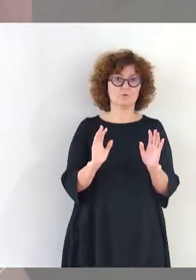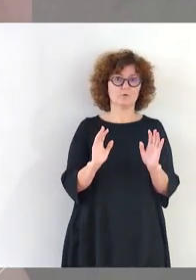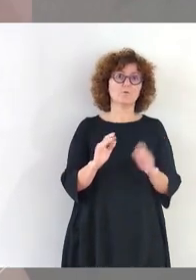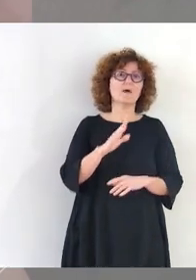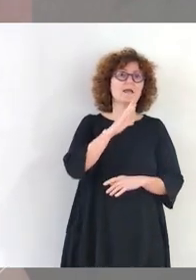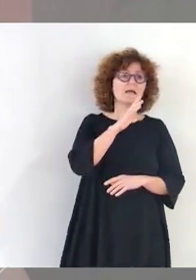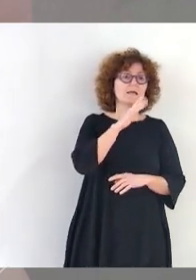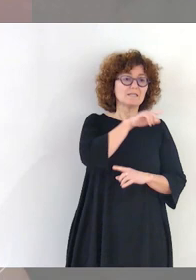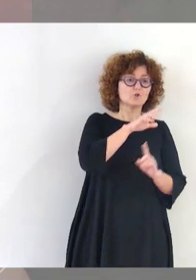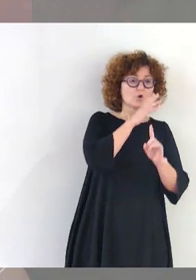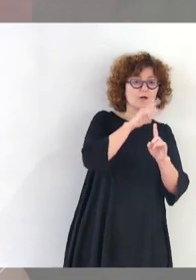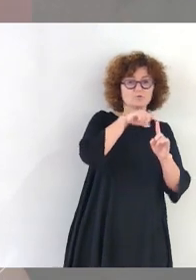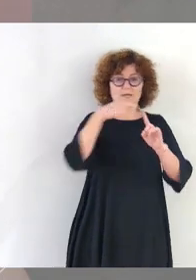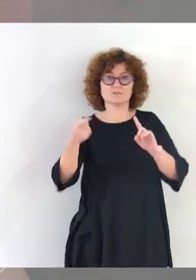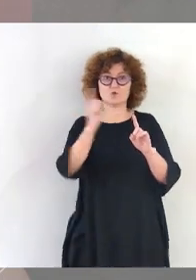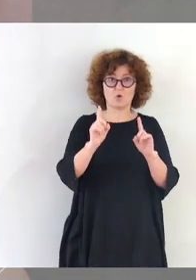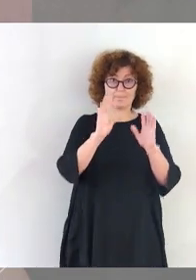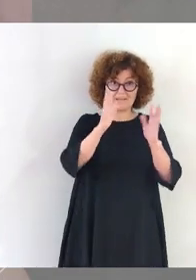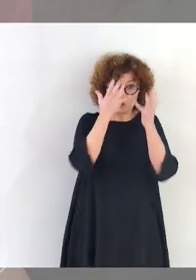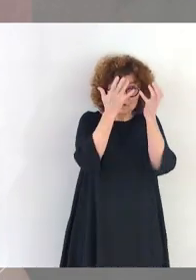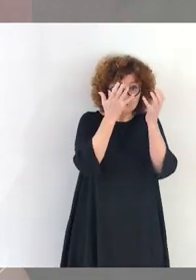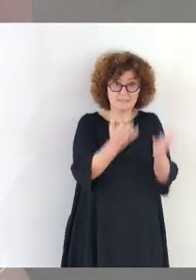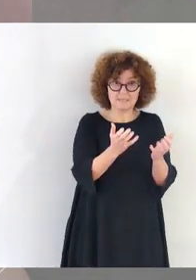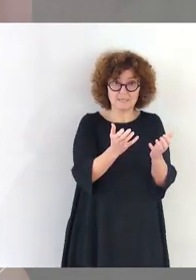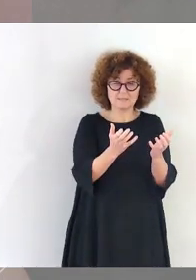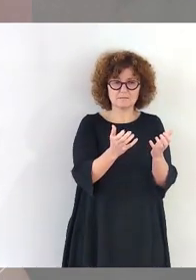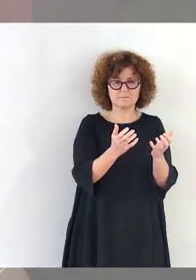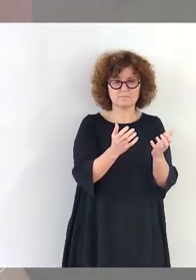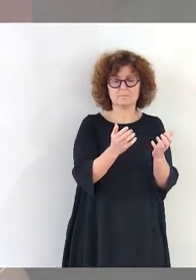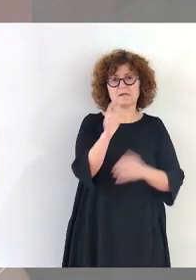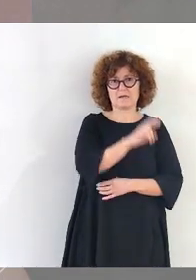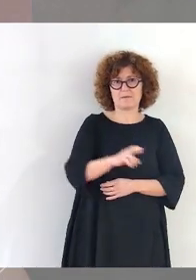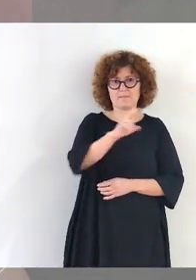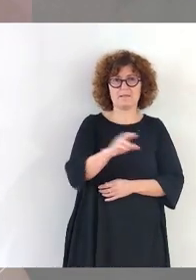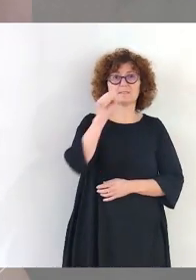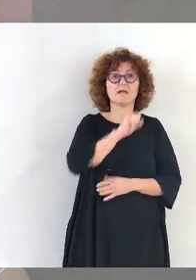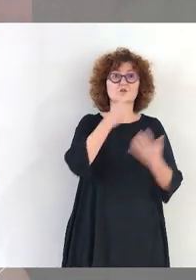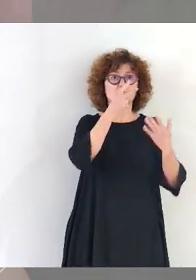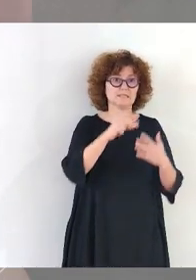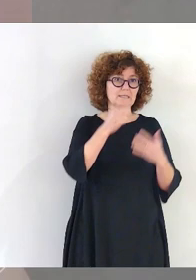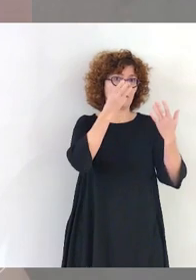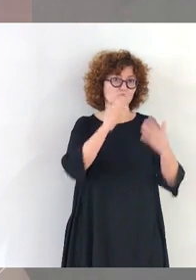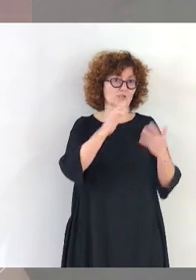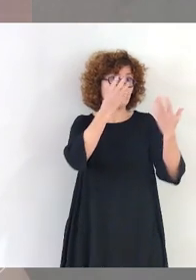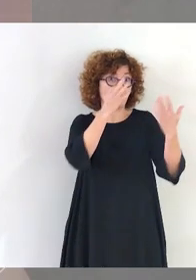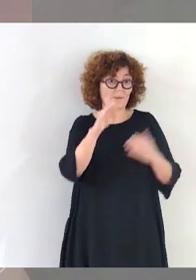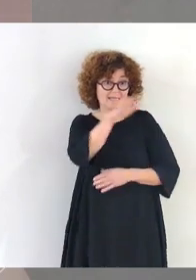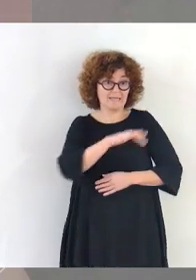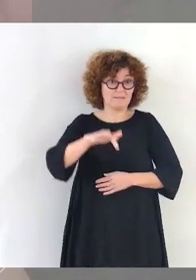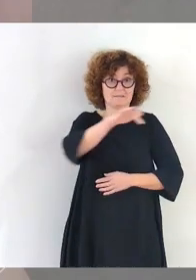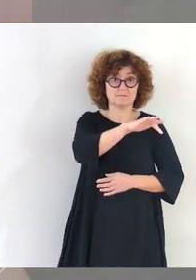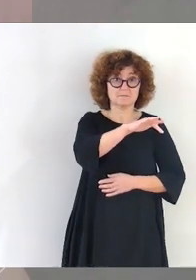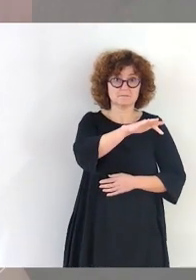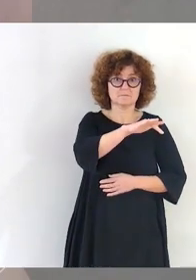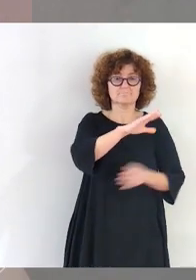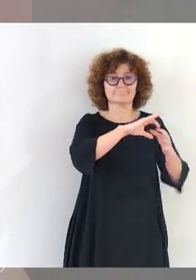correlación entre las sequías repetidas en los años 70 80 y 90 en esa parte del mundo con